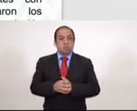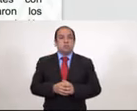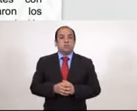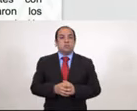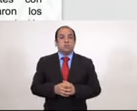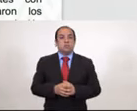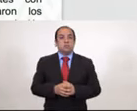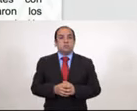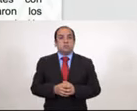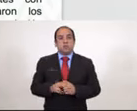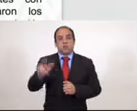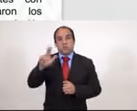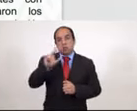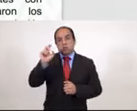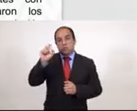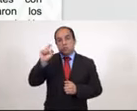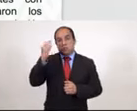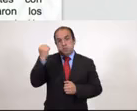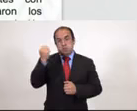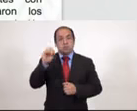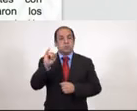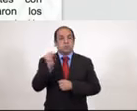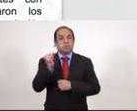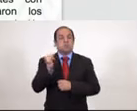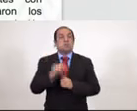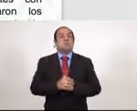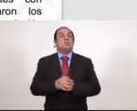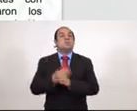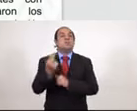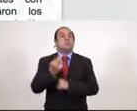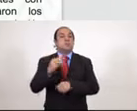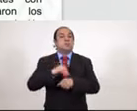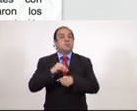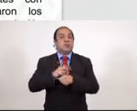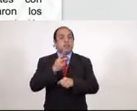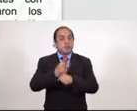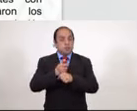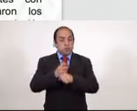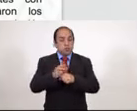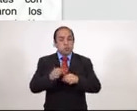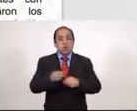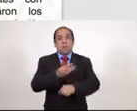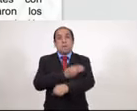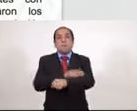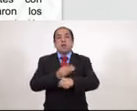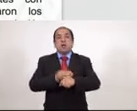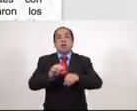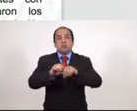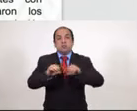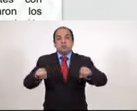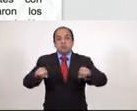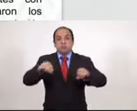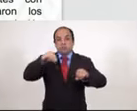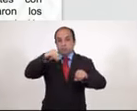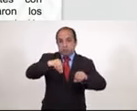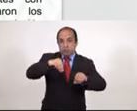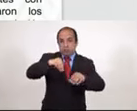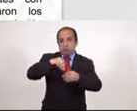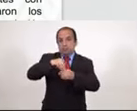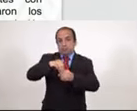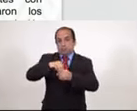El martes 29 de junio fue necesario colocar un segundo tapón de madera. Ese segundo tapón de